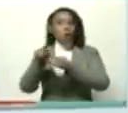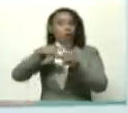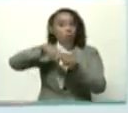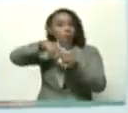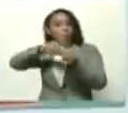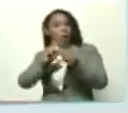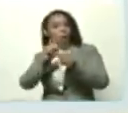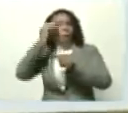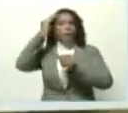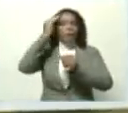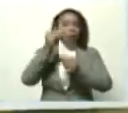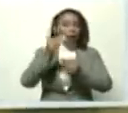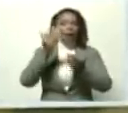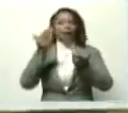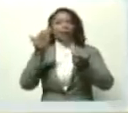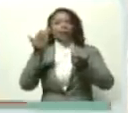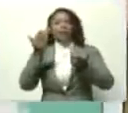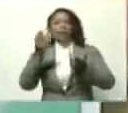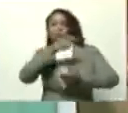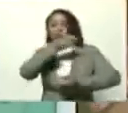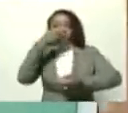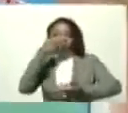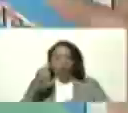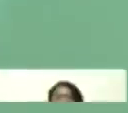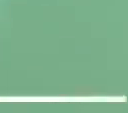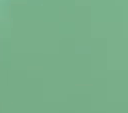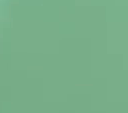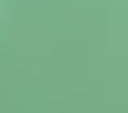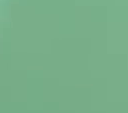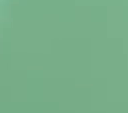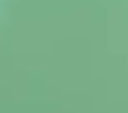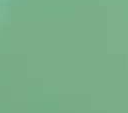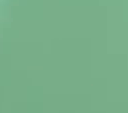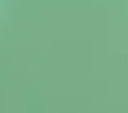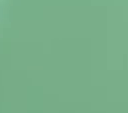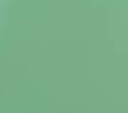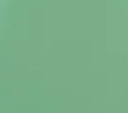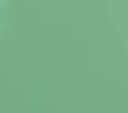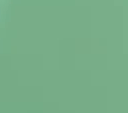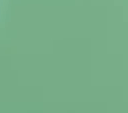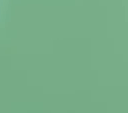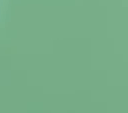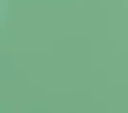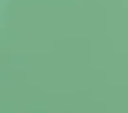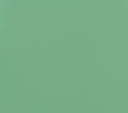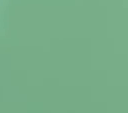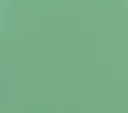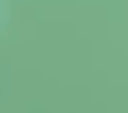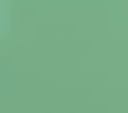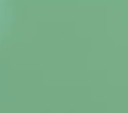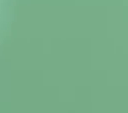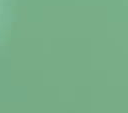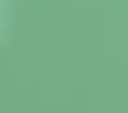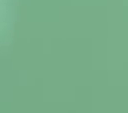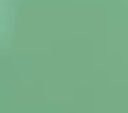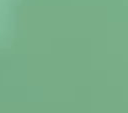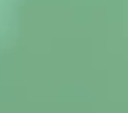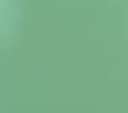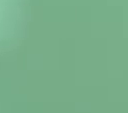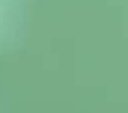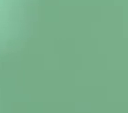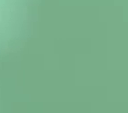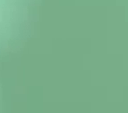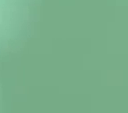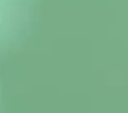desertores, de paramilitares, de narcotraficantes, y queda ya demostrado. Vimos una declaración del ministro